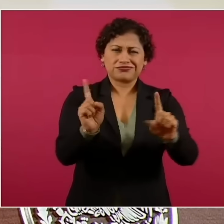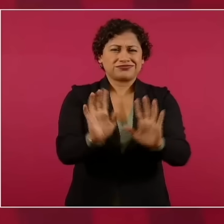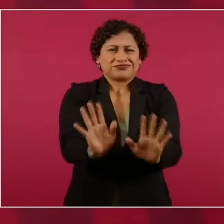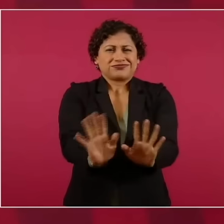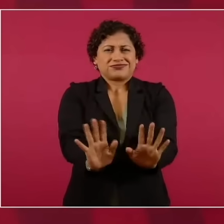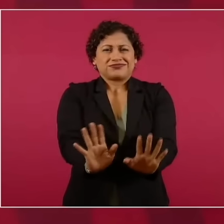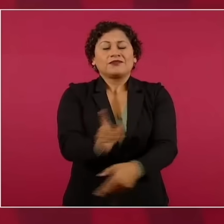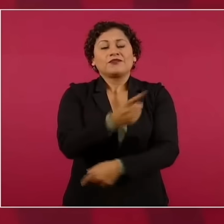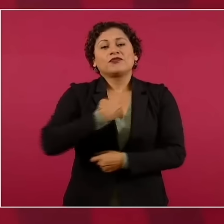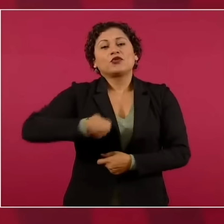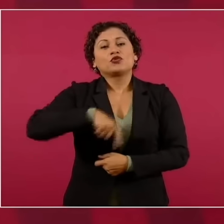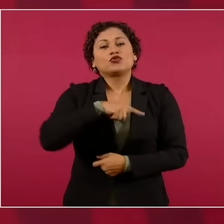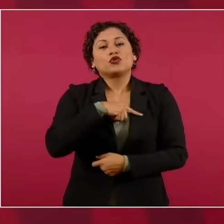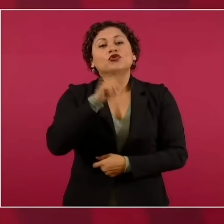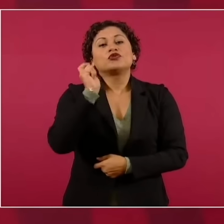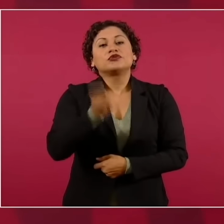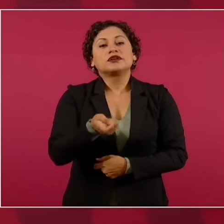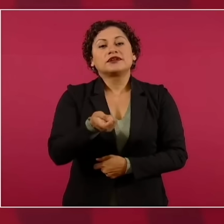Nosotros